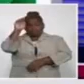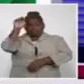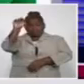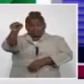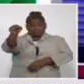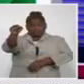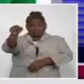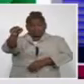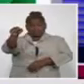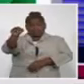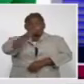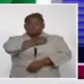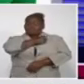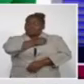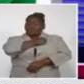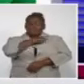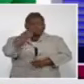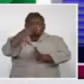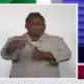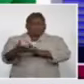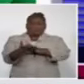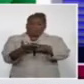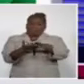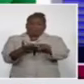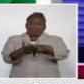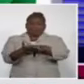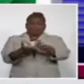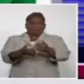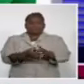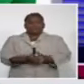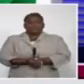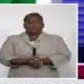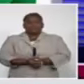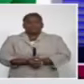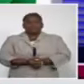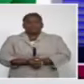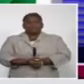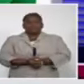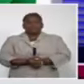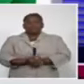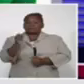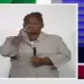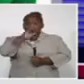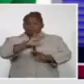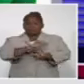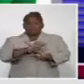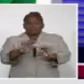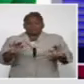no fallezcan las personas en nuestro país. Finalmente,